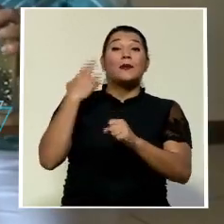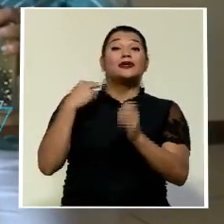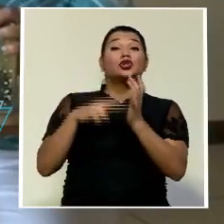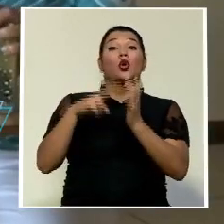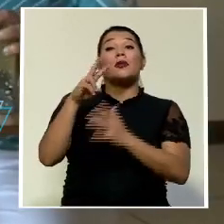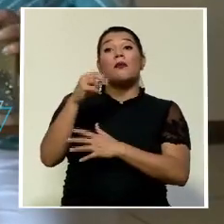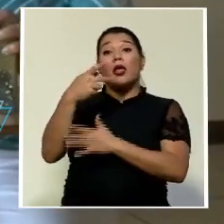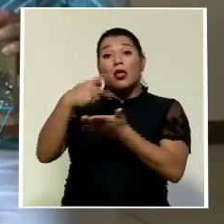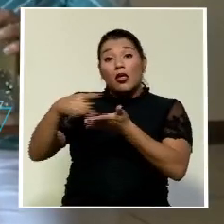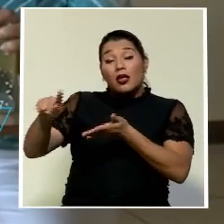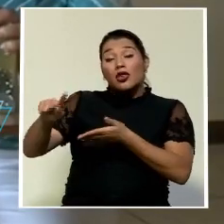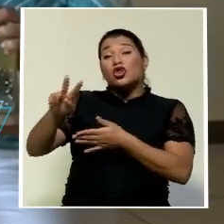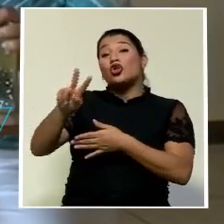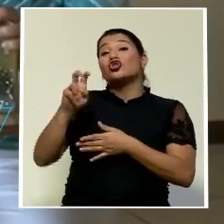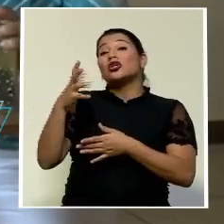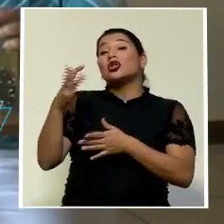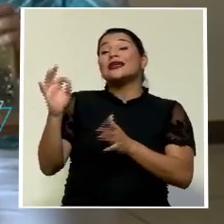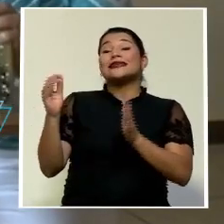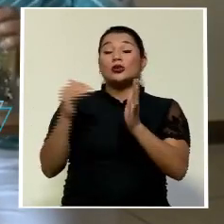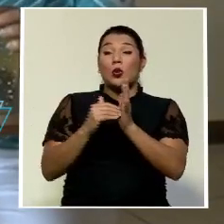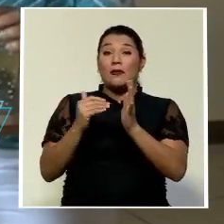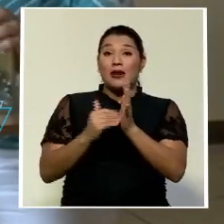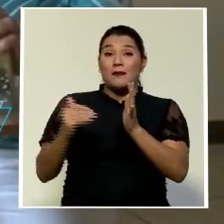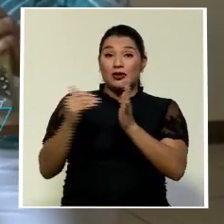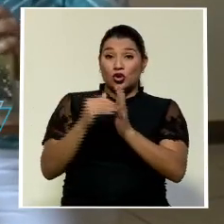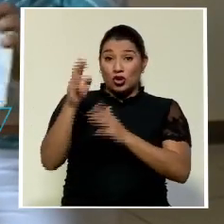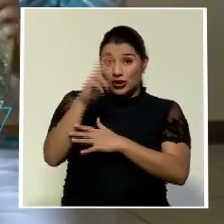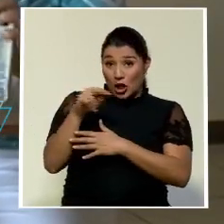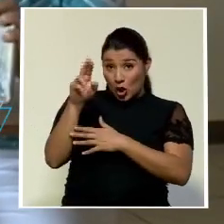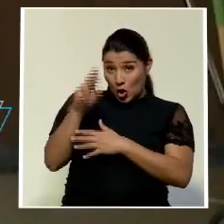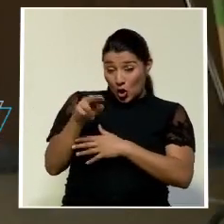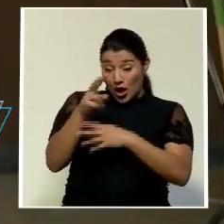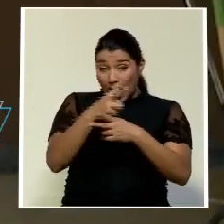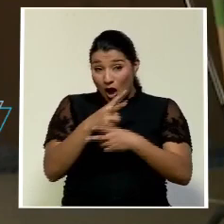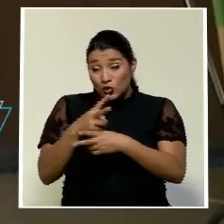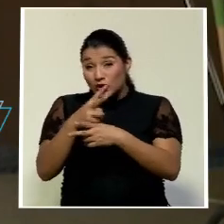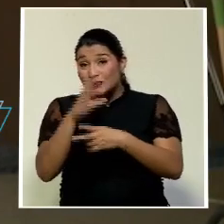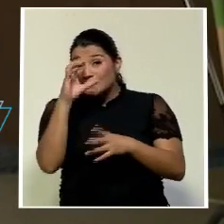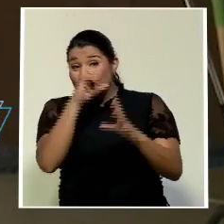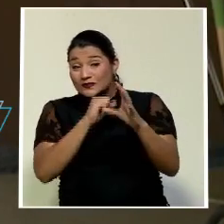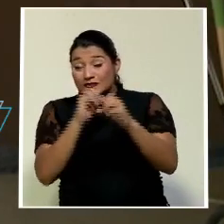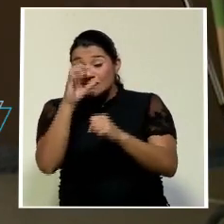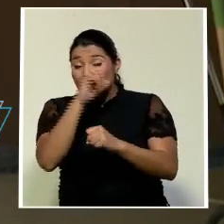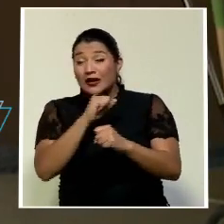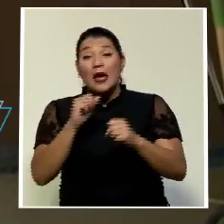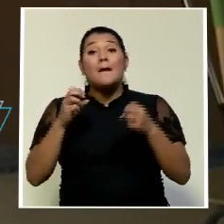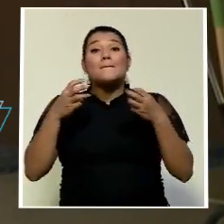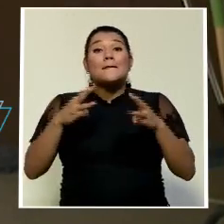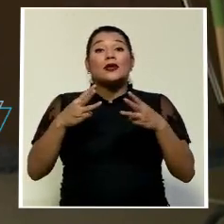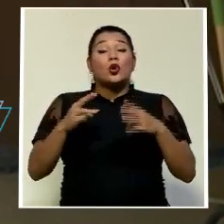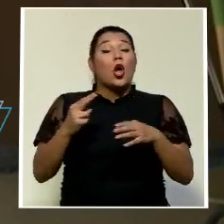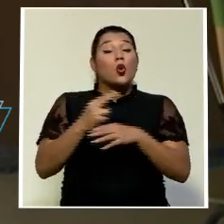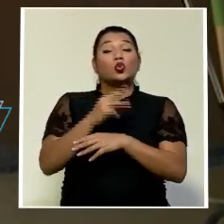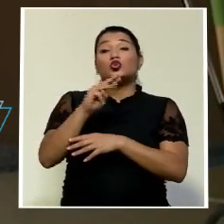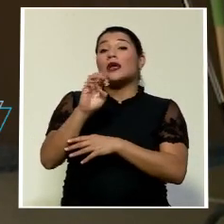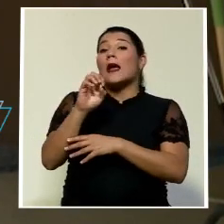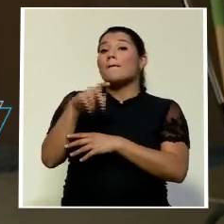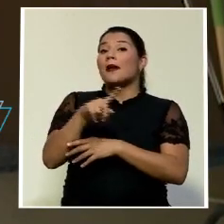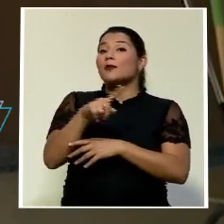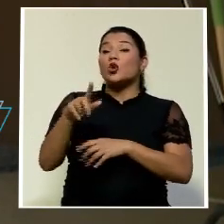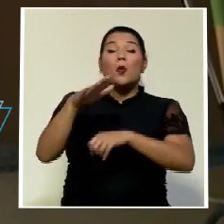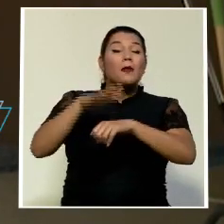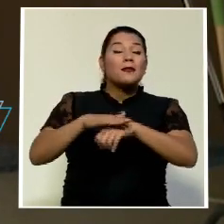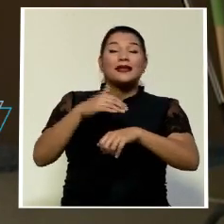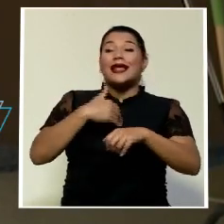más de 219.000 millones de colones. La auditoría identificó que los mecanismos utilizados por el MEP no permiten tener control